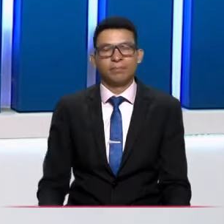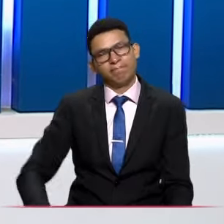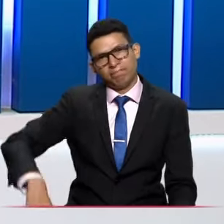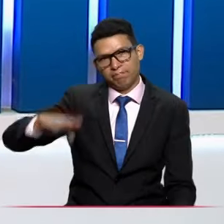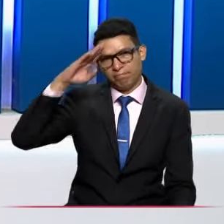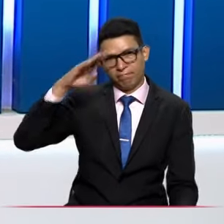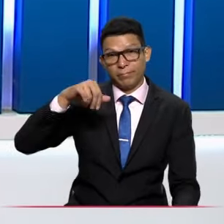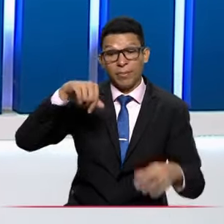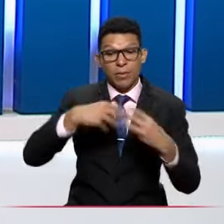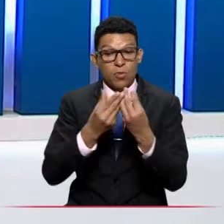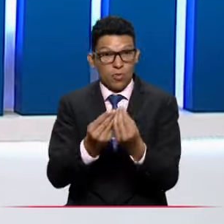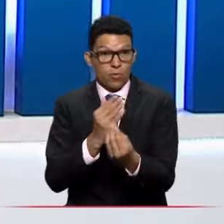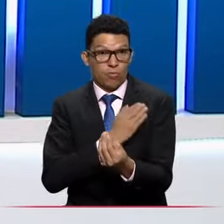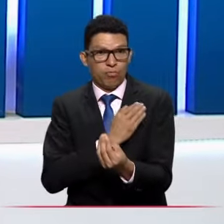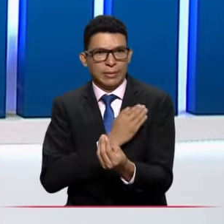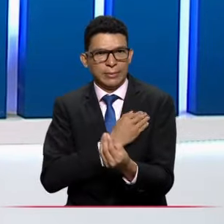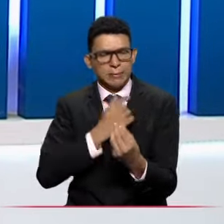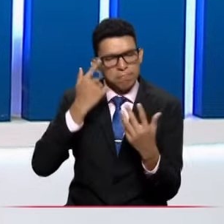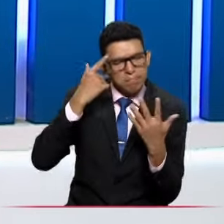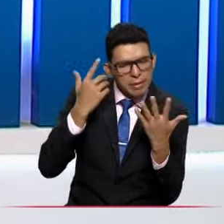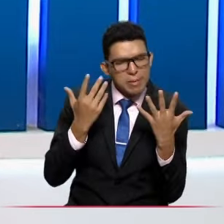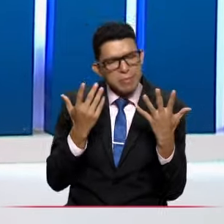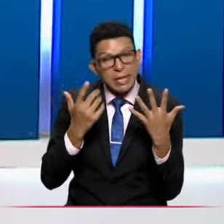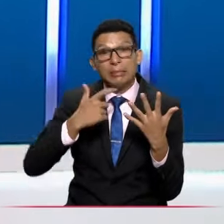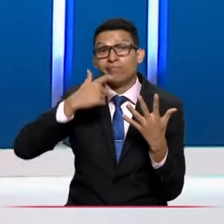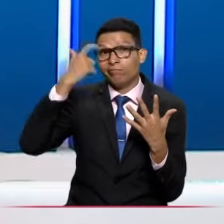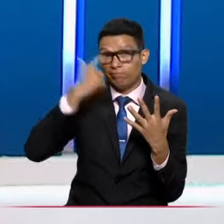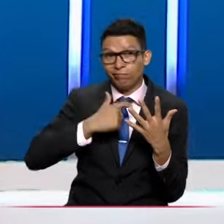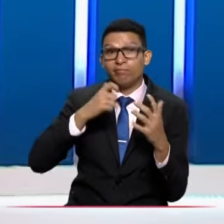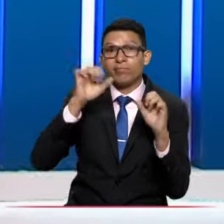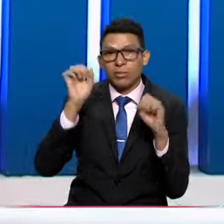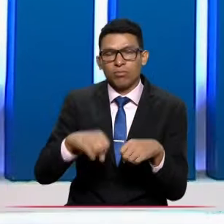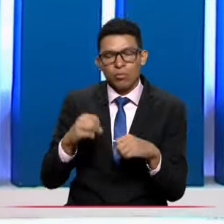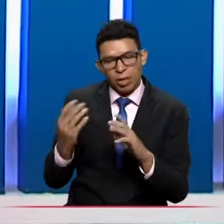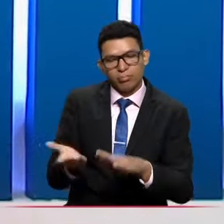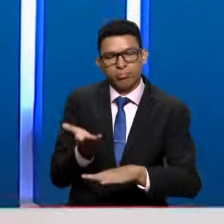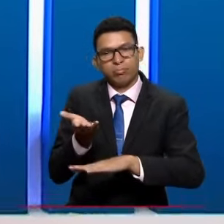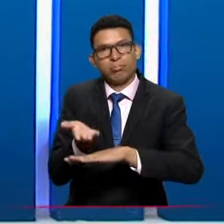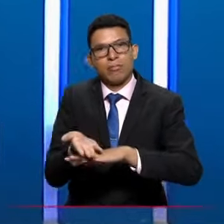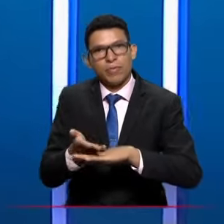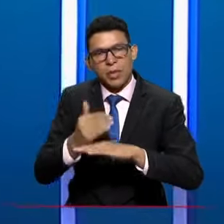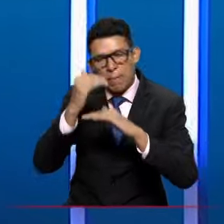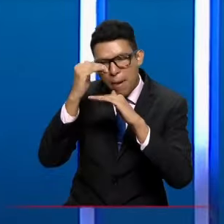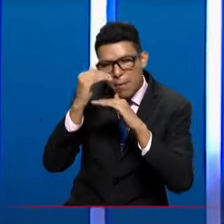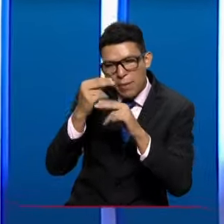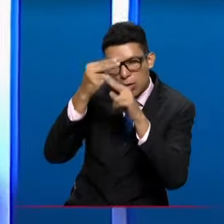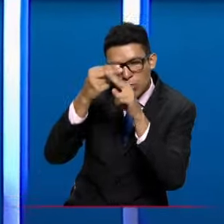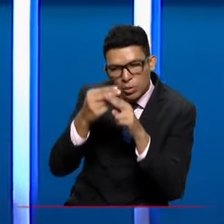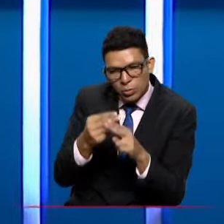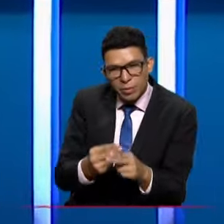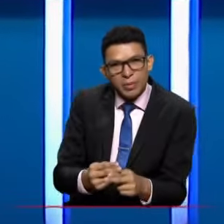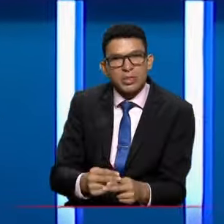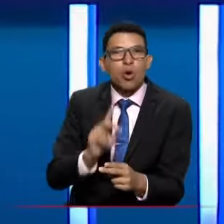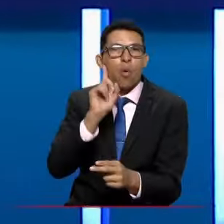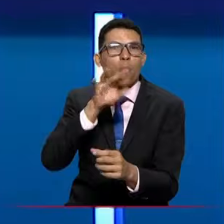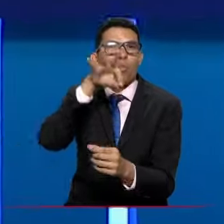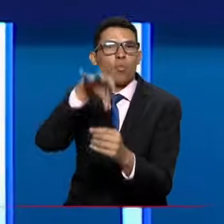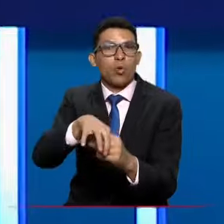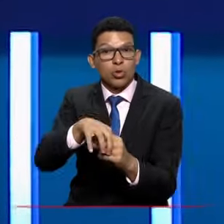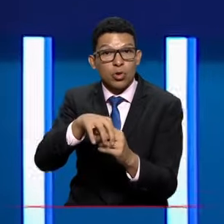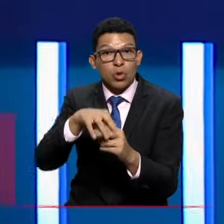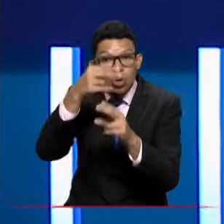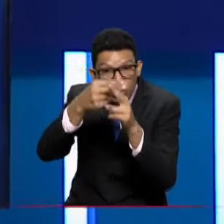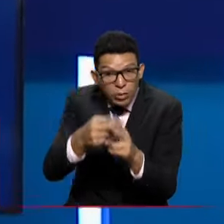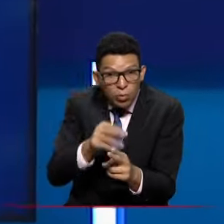Hola, en el Centro Democrático están contemplando seriamente la posibilidad de presentar una lista cerrada al Senado de la República en las elecciones